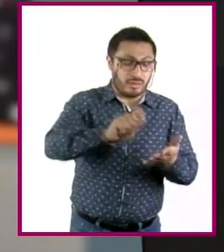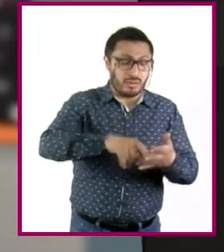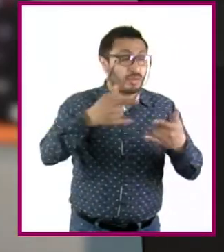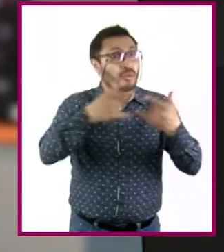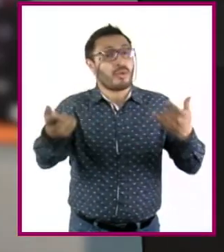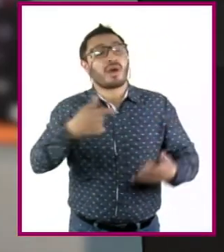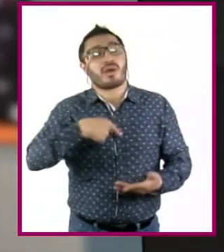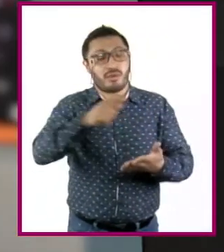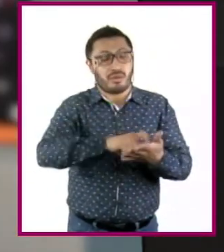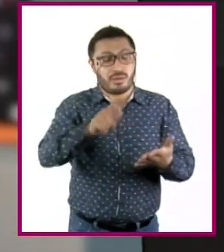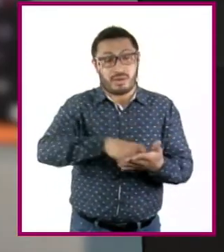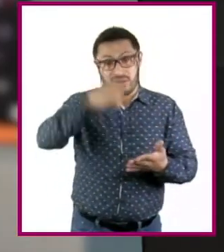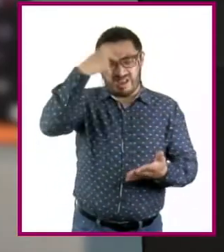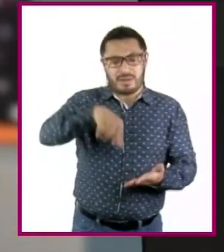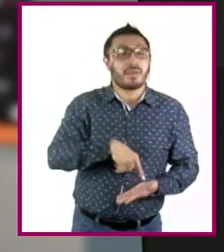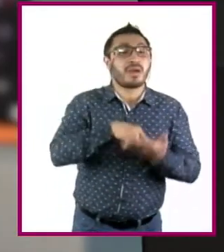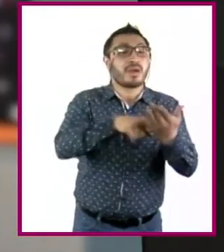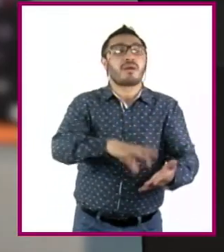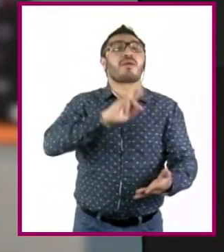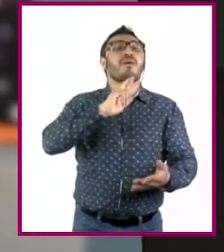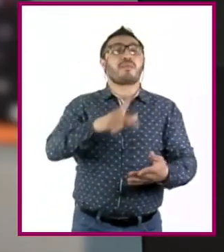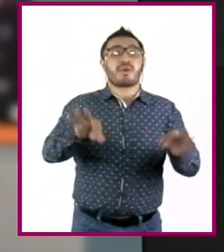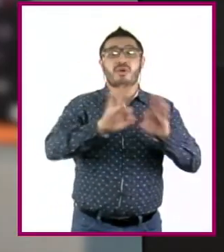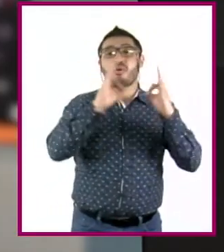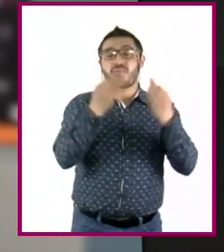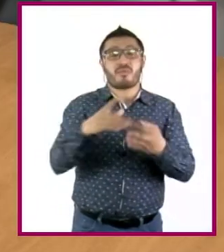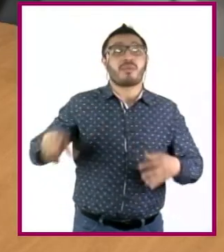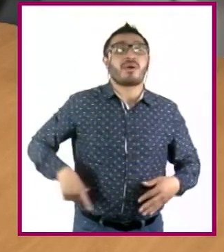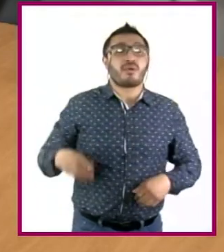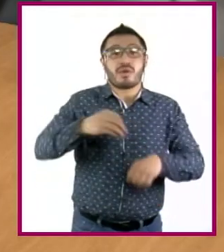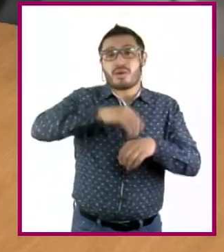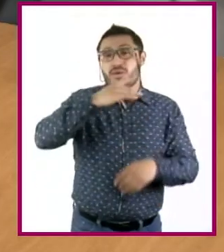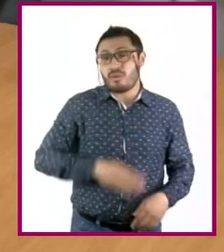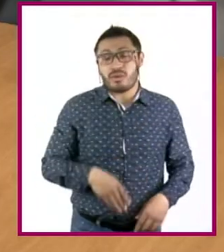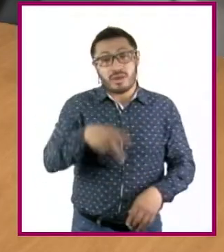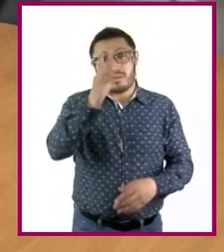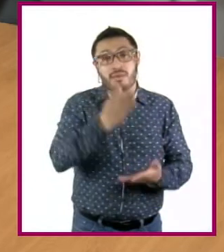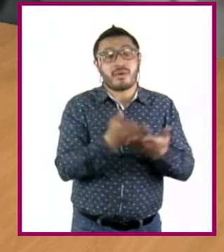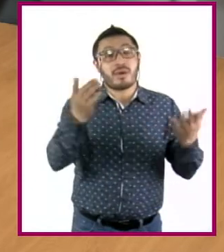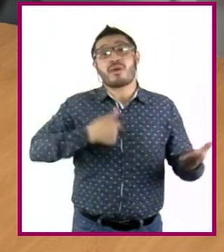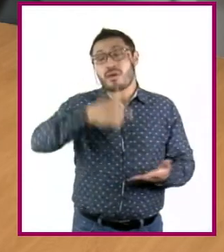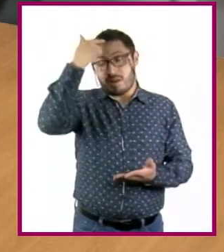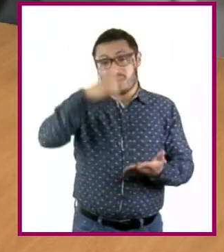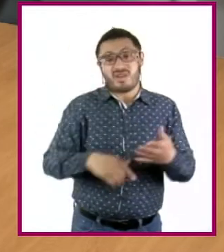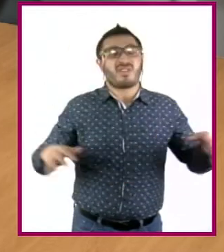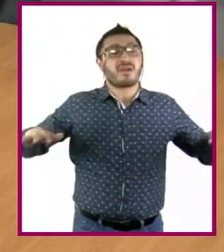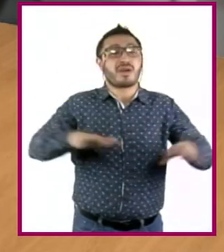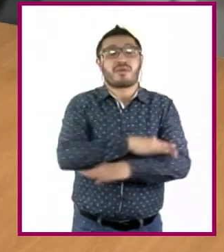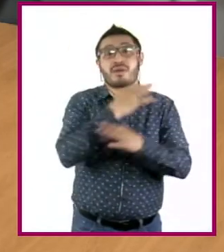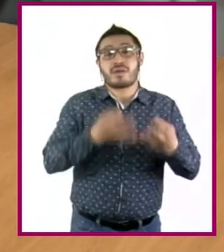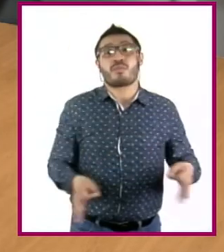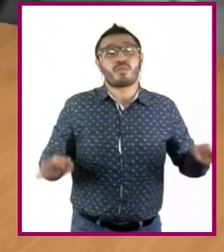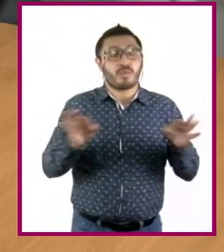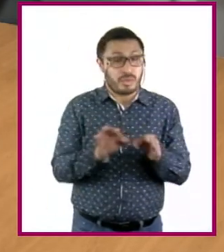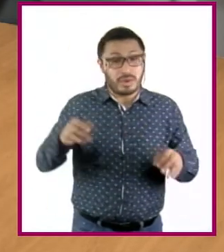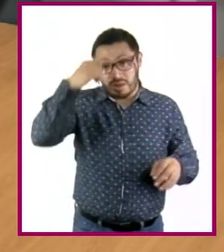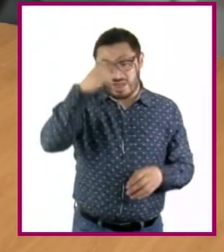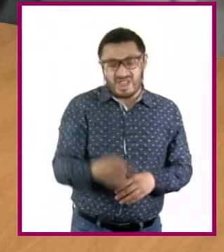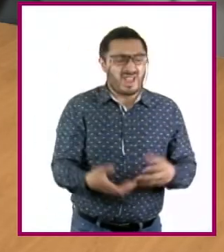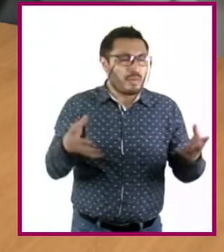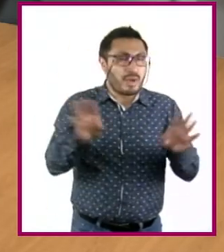estaba escribiendo para proponer un mejor modelo de impartición de justicia. Pero ahora pienso que tengo que cambiar un poco el final, para que